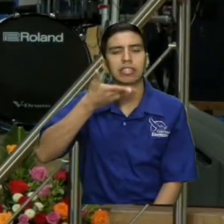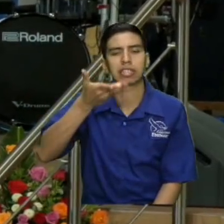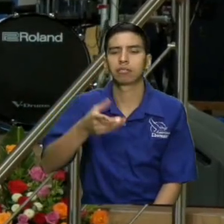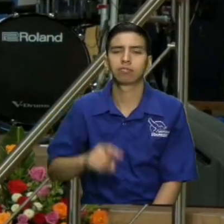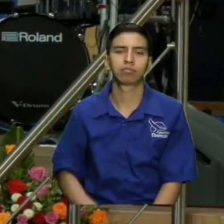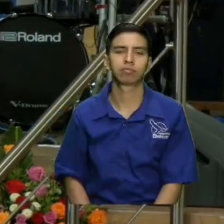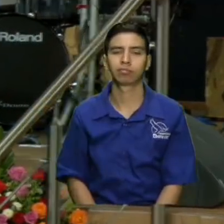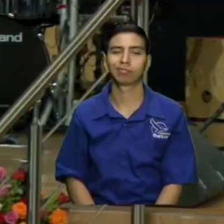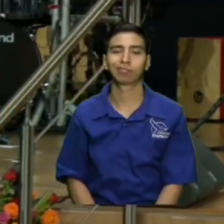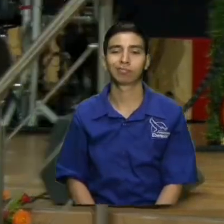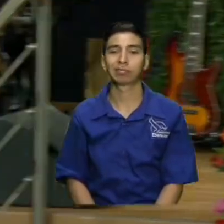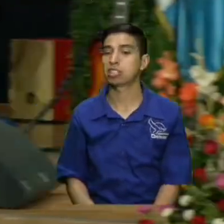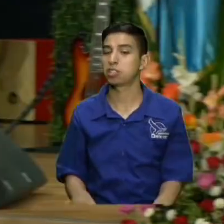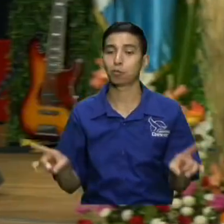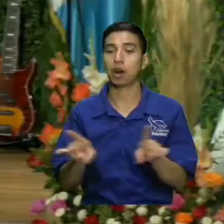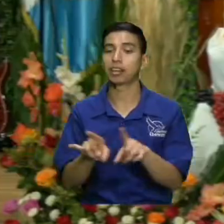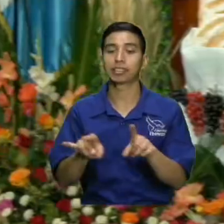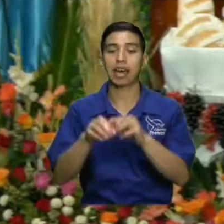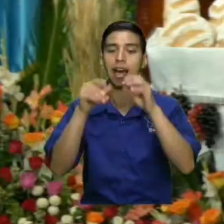puras chompipas, ¿no?